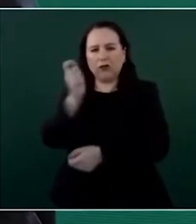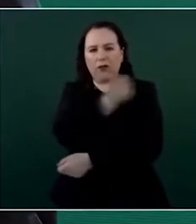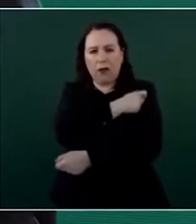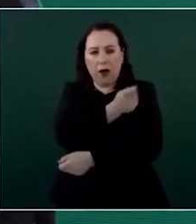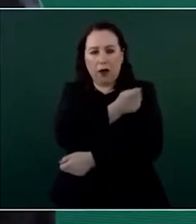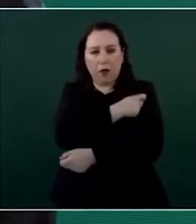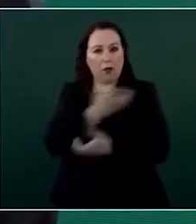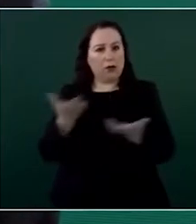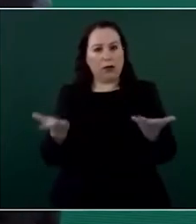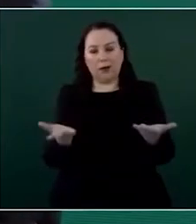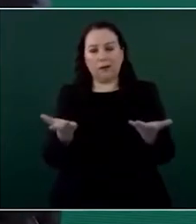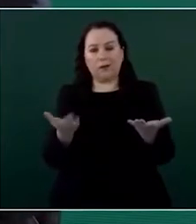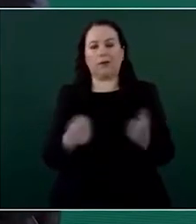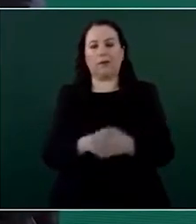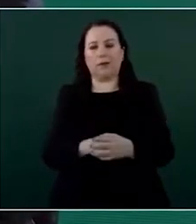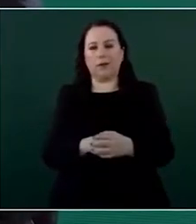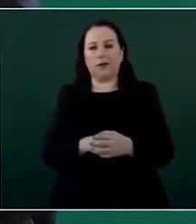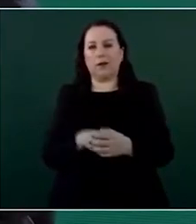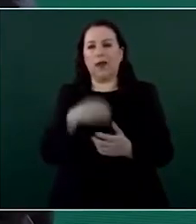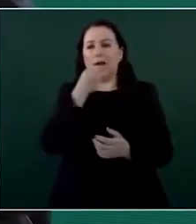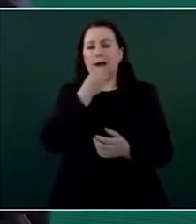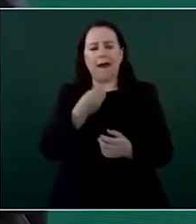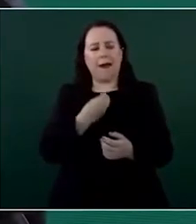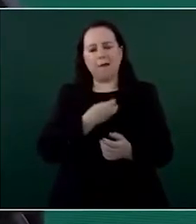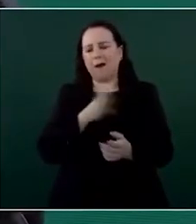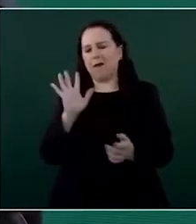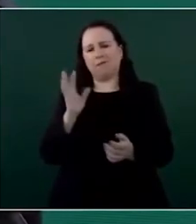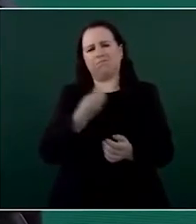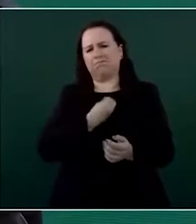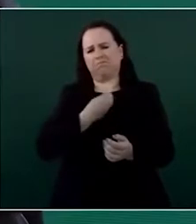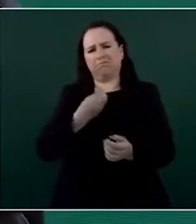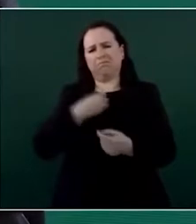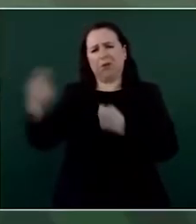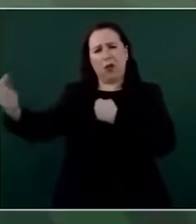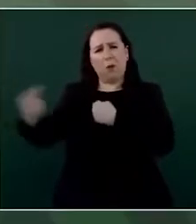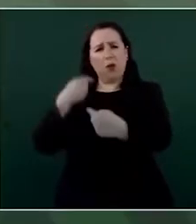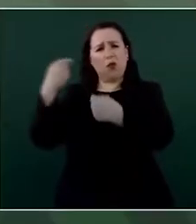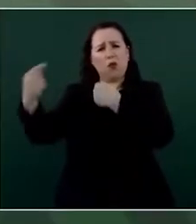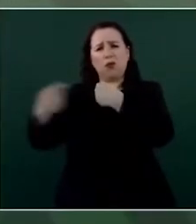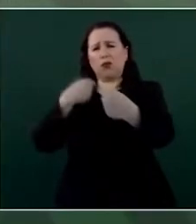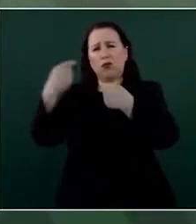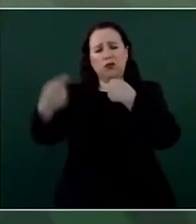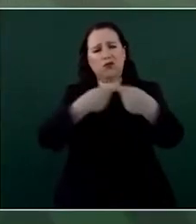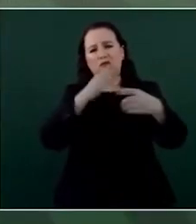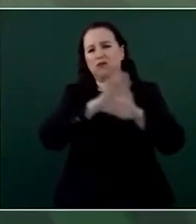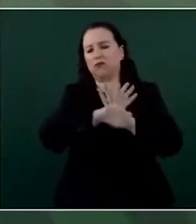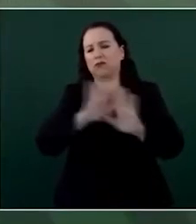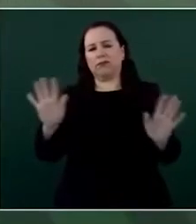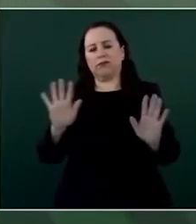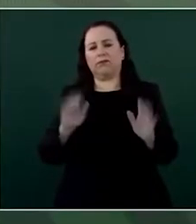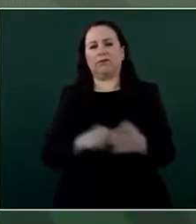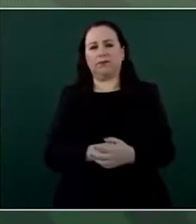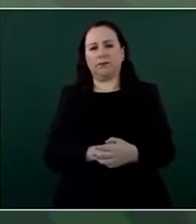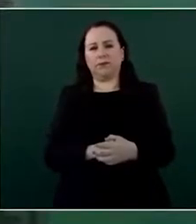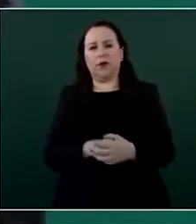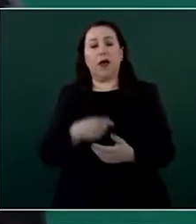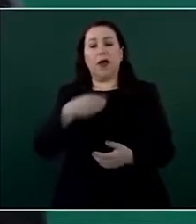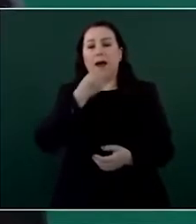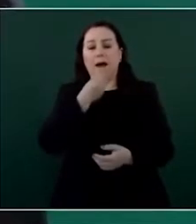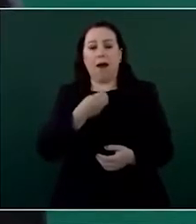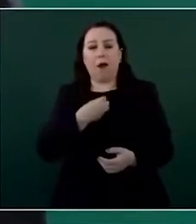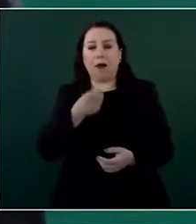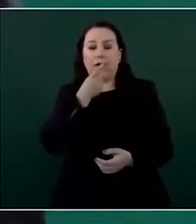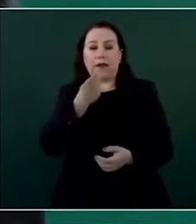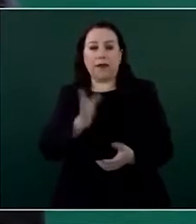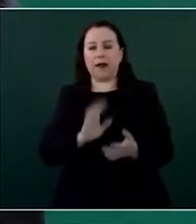Y aunque ataquen y ataquen y ataquen, yo digo lo que diga mi dedito.